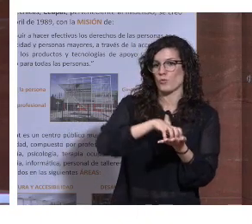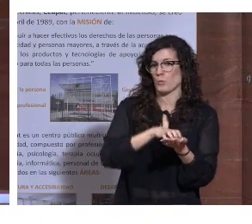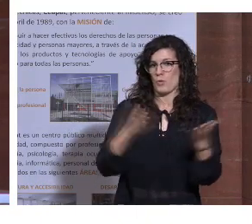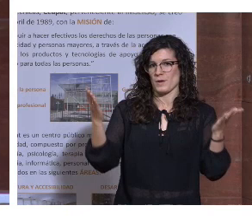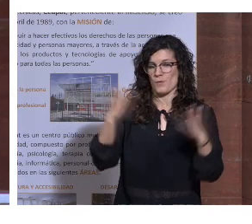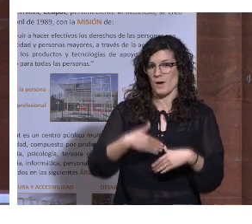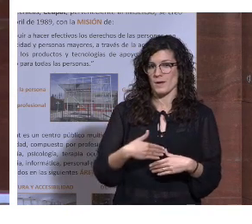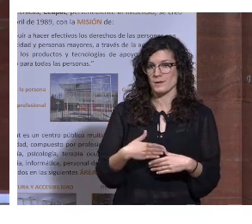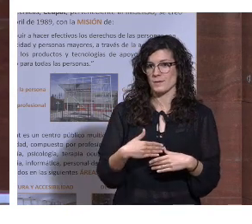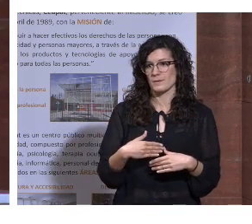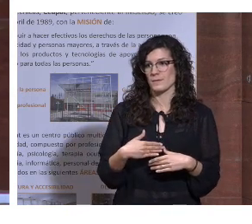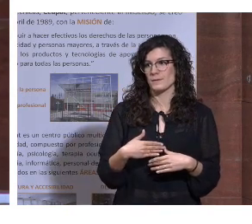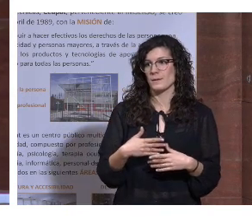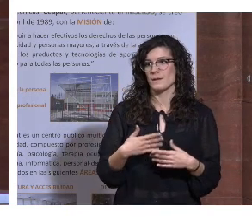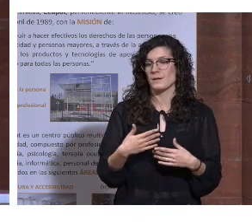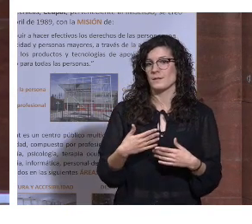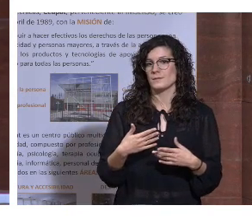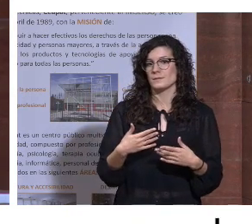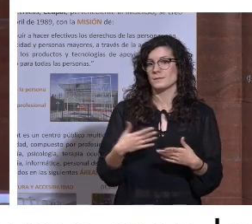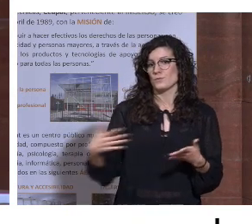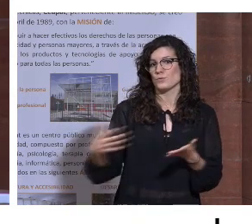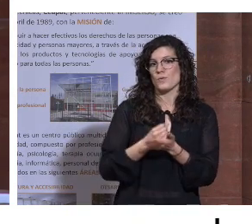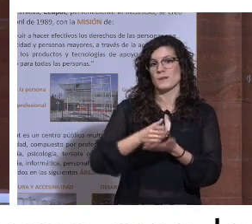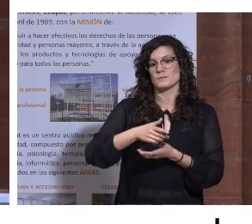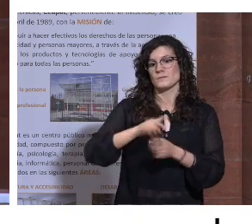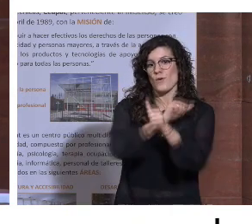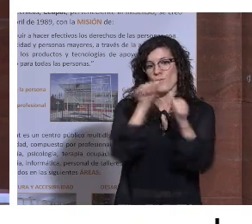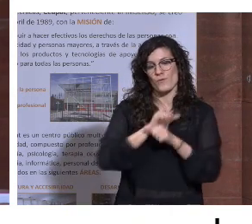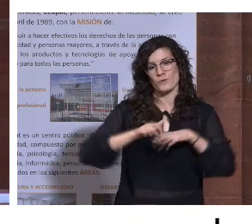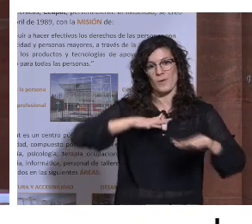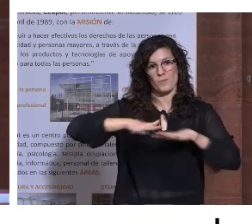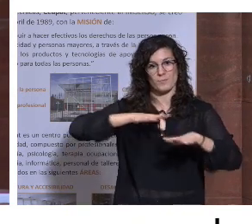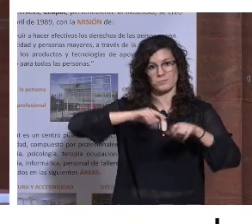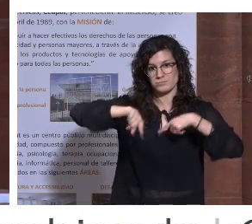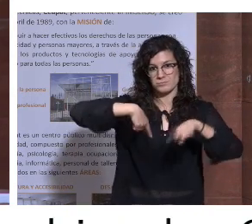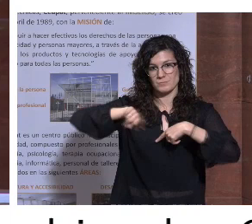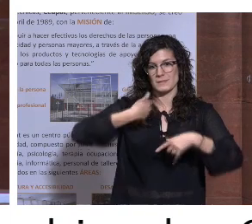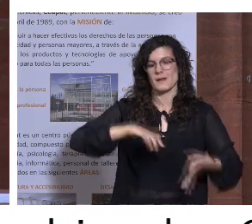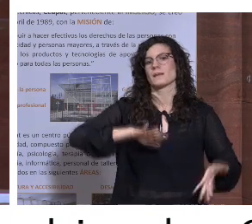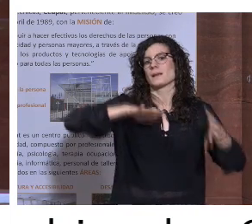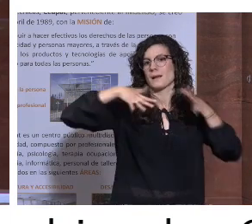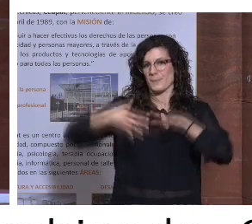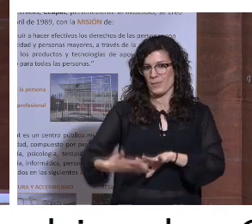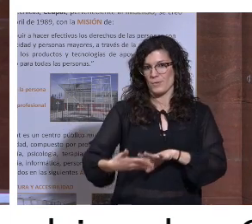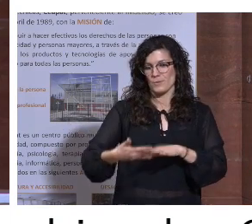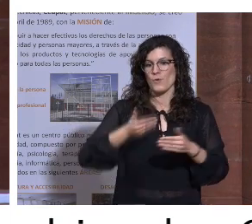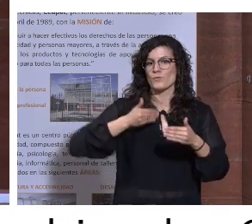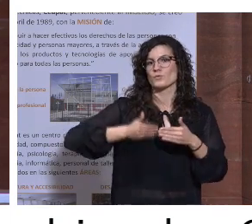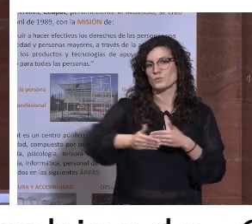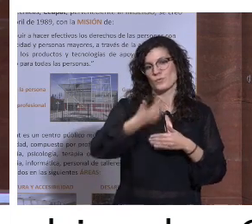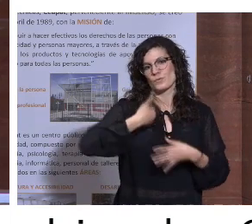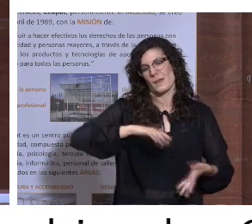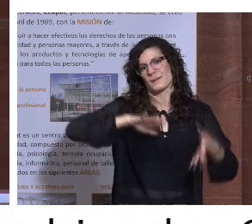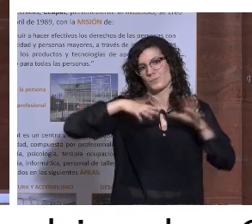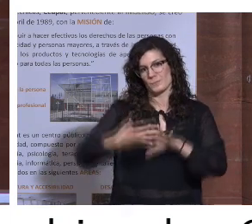alturas que la manera de desplazarnos está cambiando, o sea, la movilidad del futuro, ese nuevo paradigma de